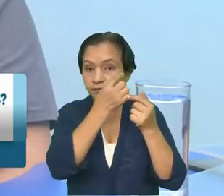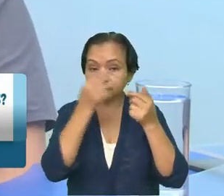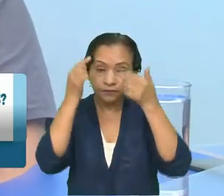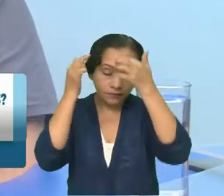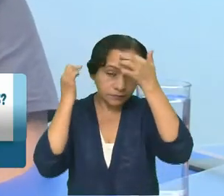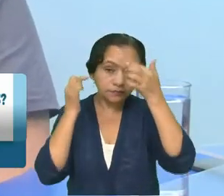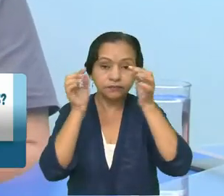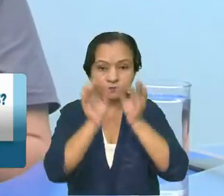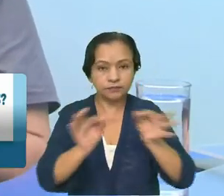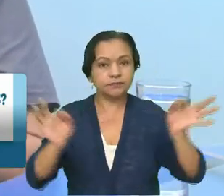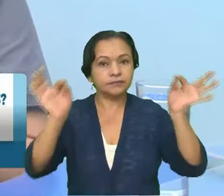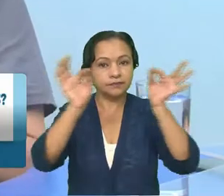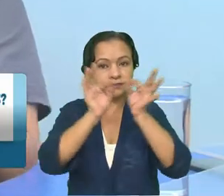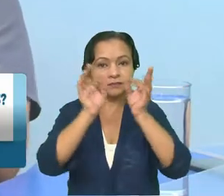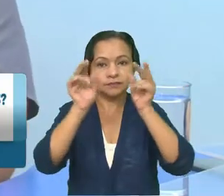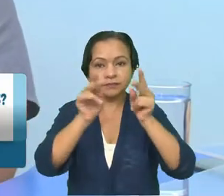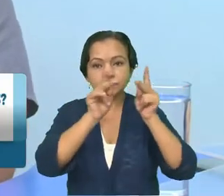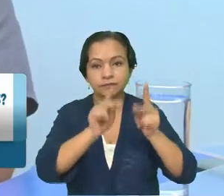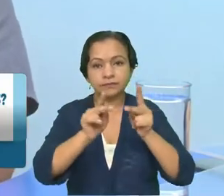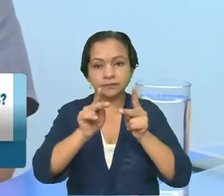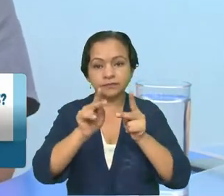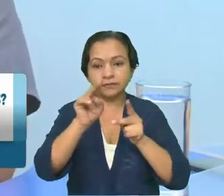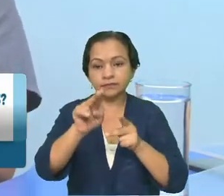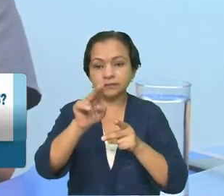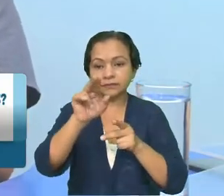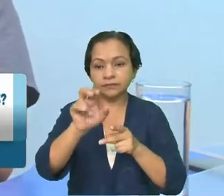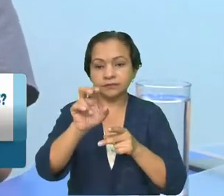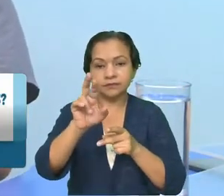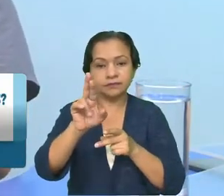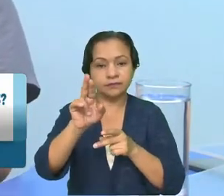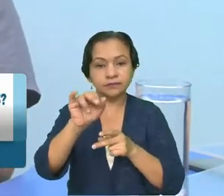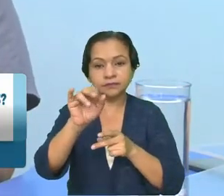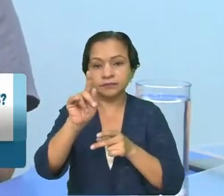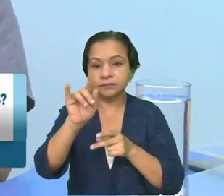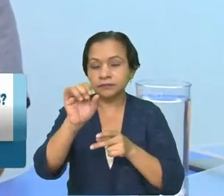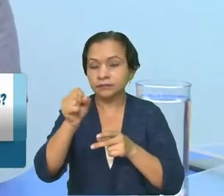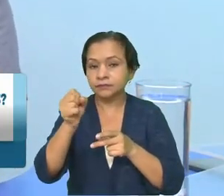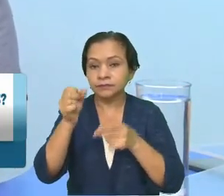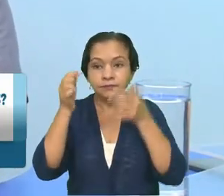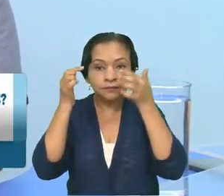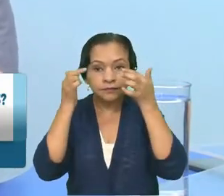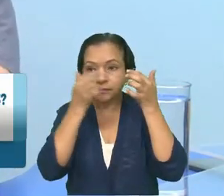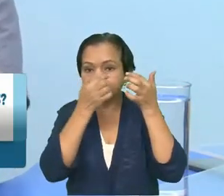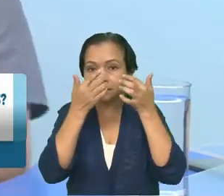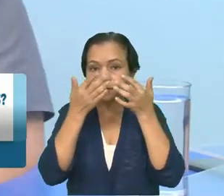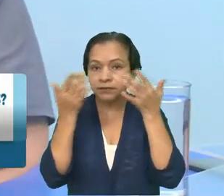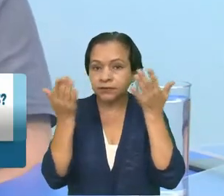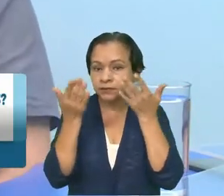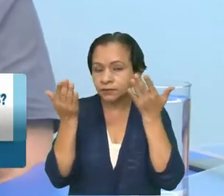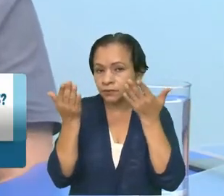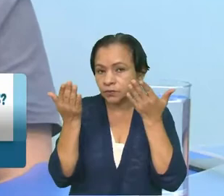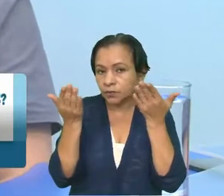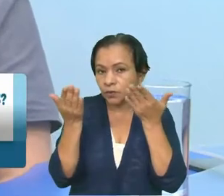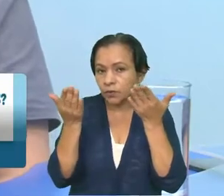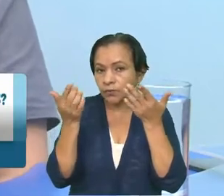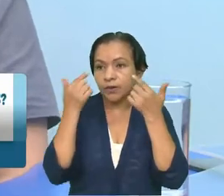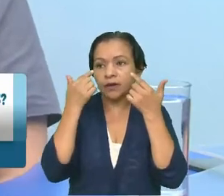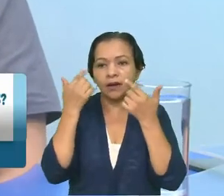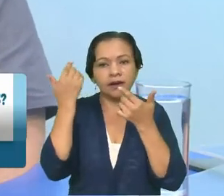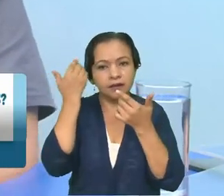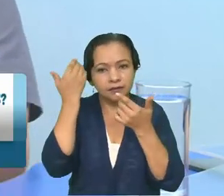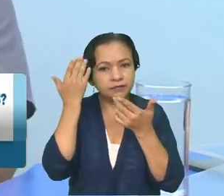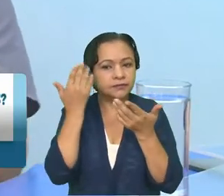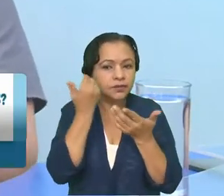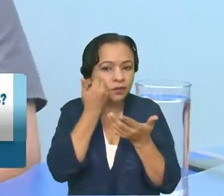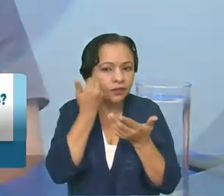de mielina, entonces cuando un paciente tiene neuritis óptica, siempre pensamos que hay que descartar que tenga una enfermedad